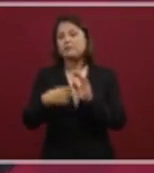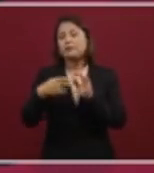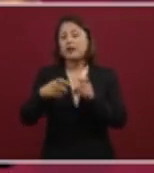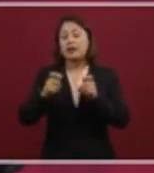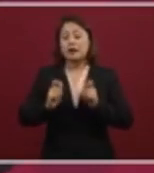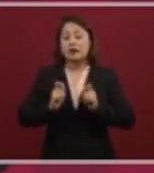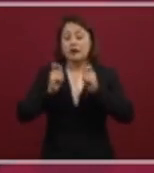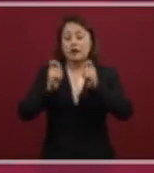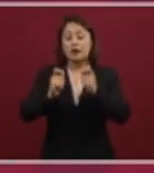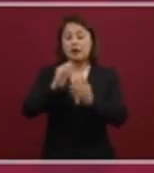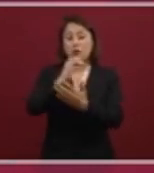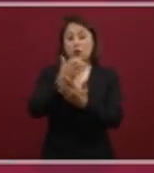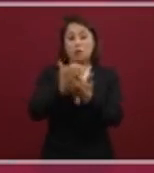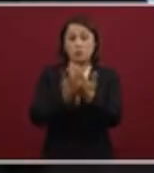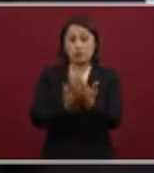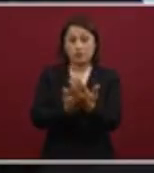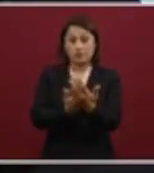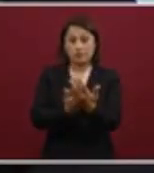que han sido